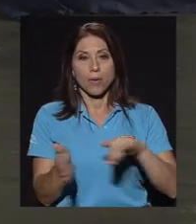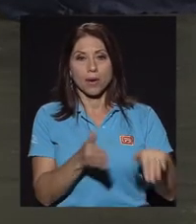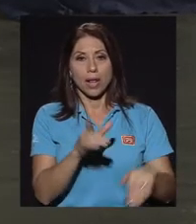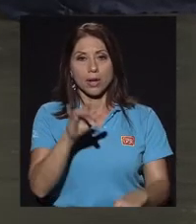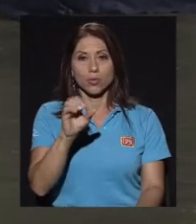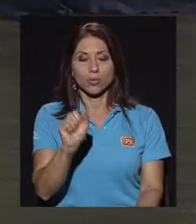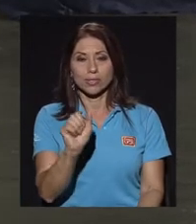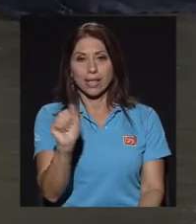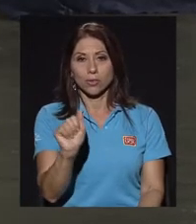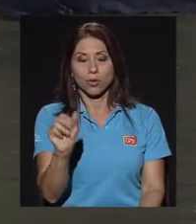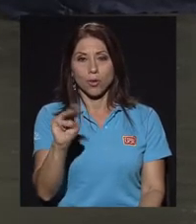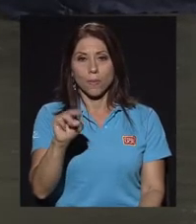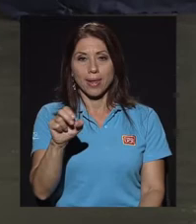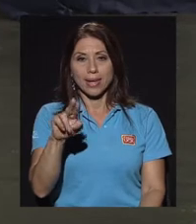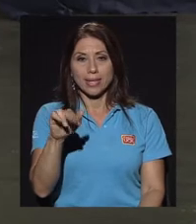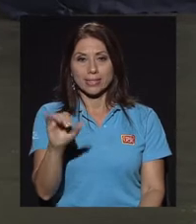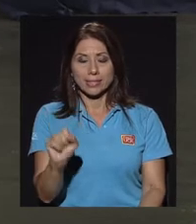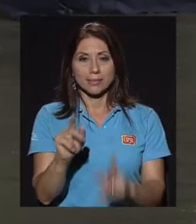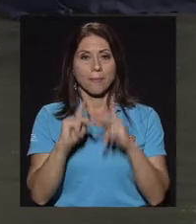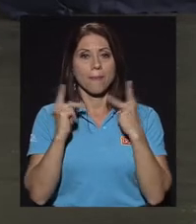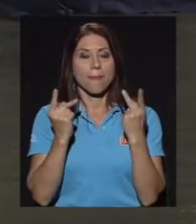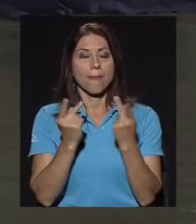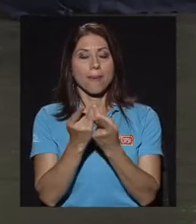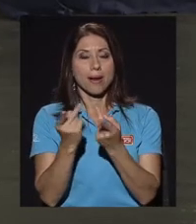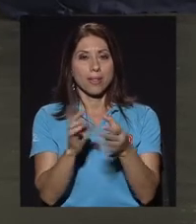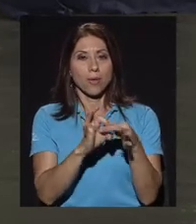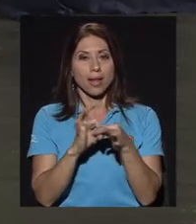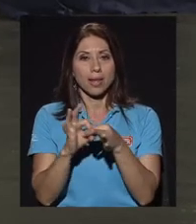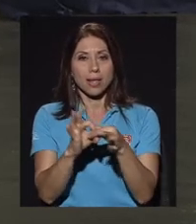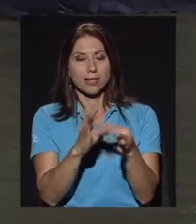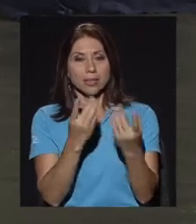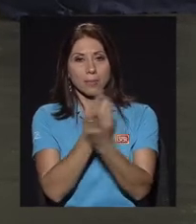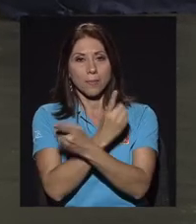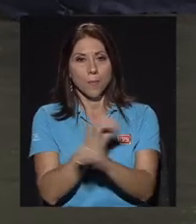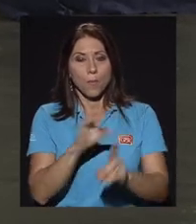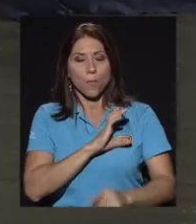Antonio Meneses, del Partido Alianza Demócrata Cristiana.